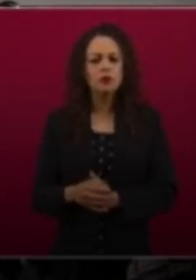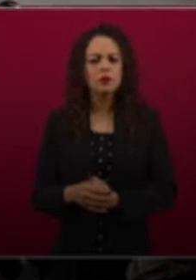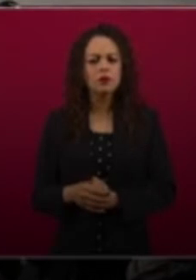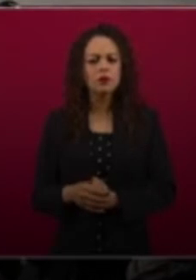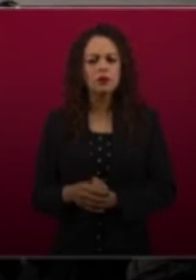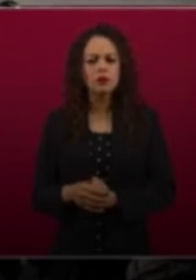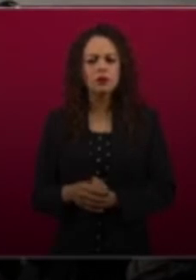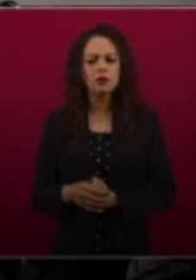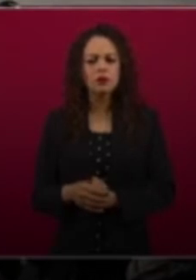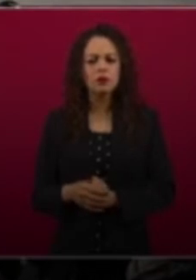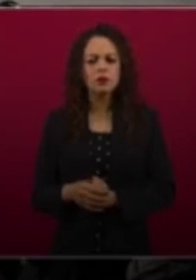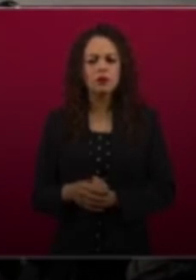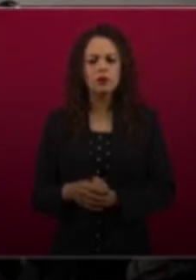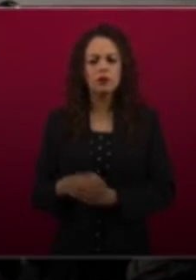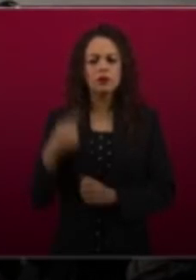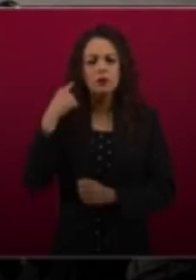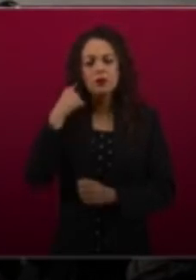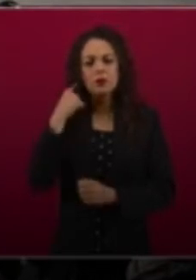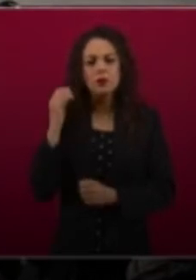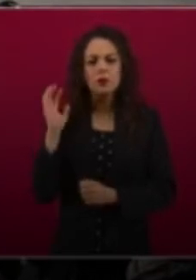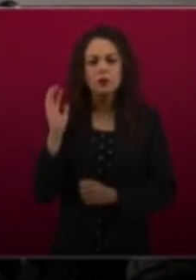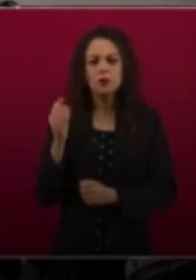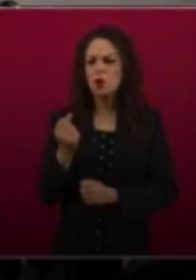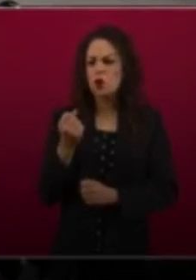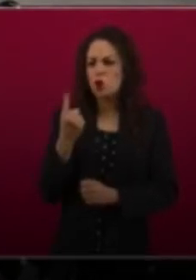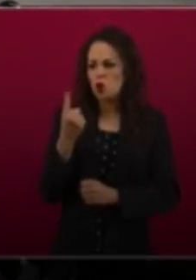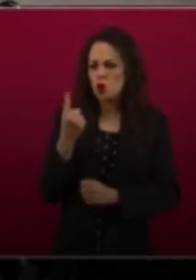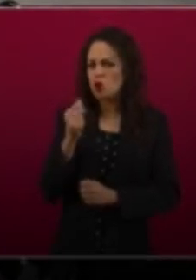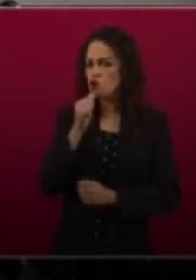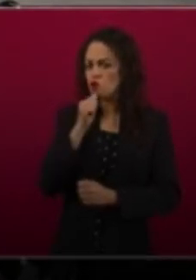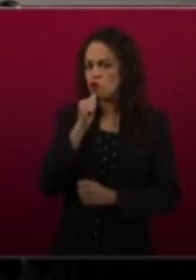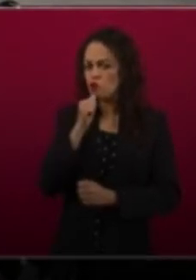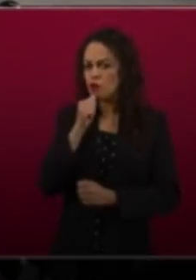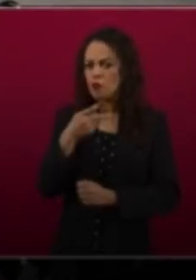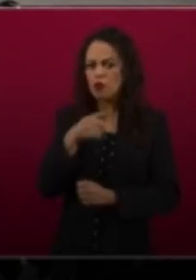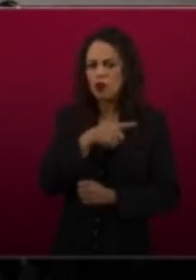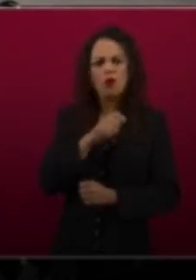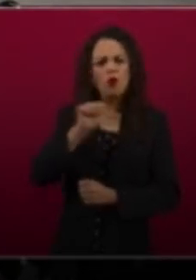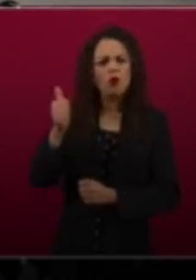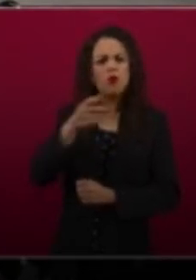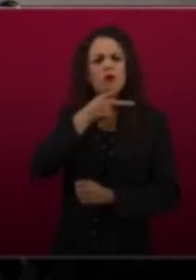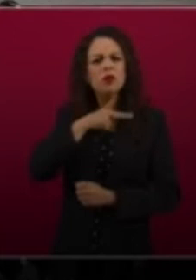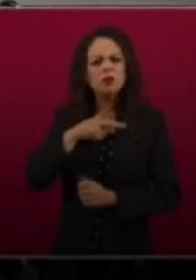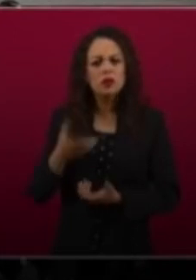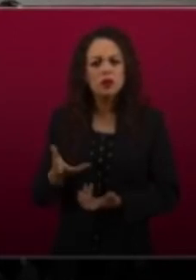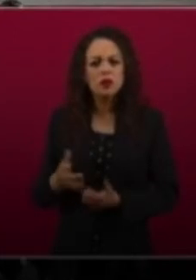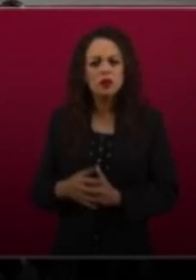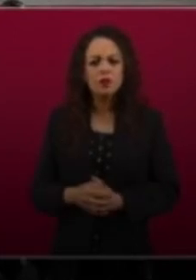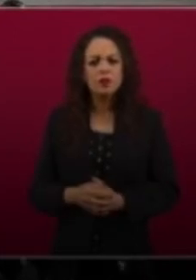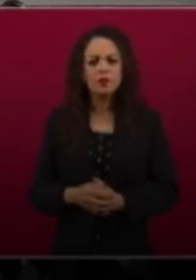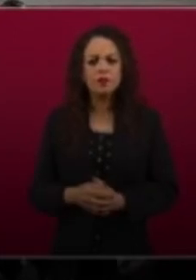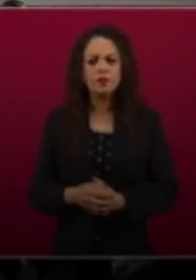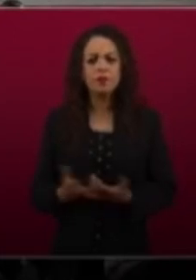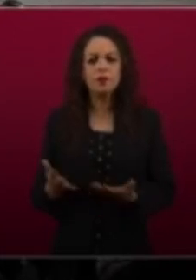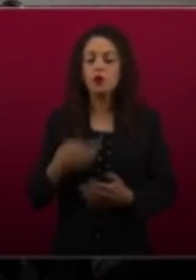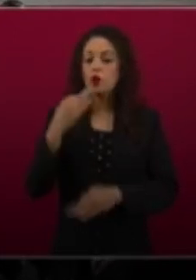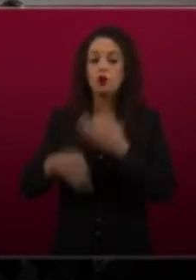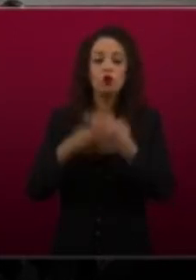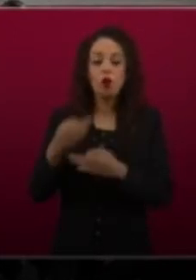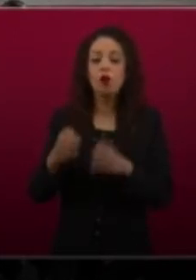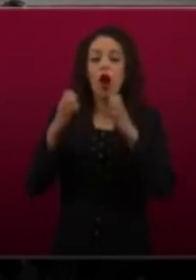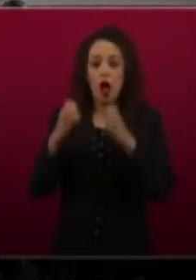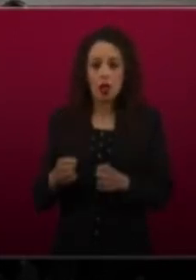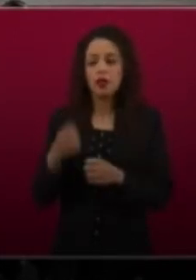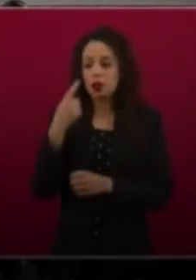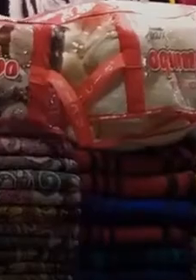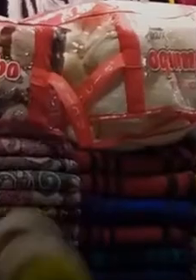había Pemex, había llegado a un acuerdo, pero se hizo por un proceso separado. Sí, todo está en venta,